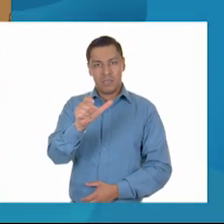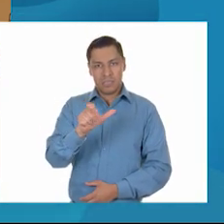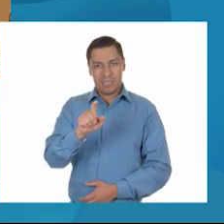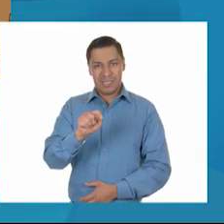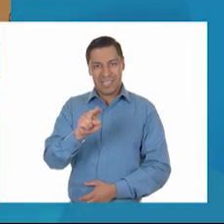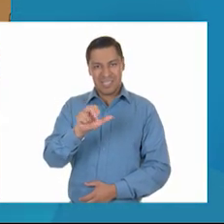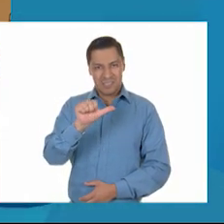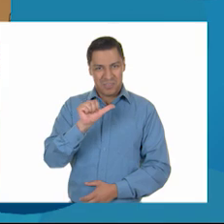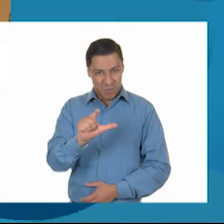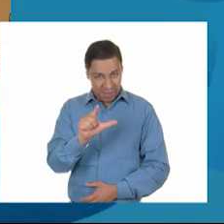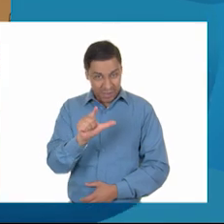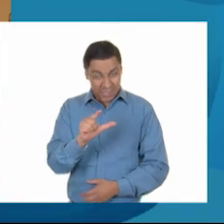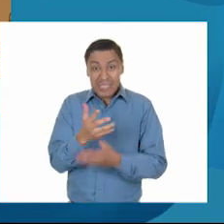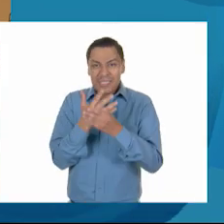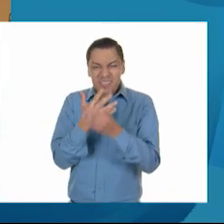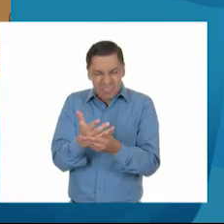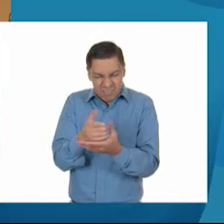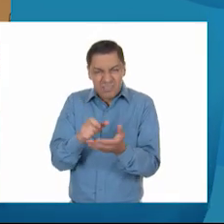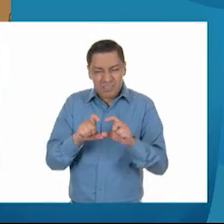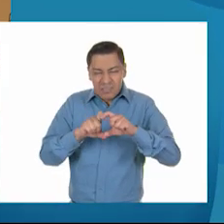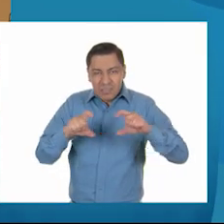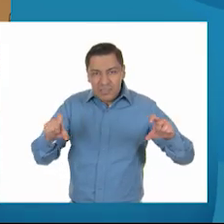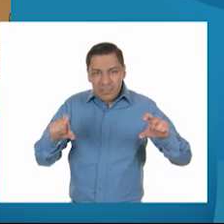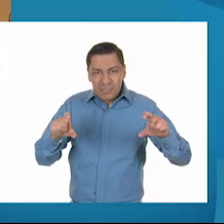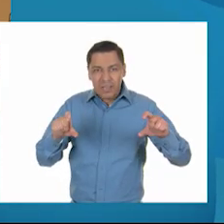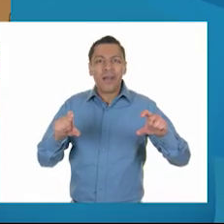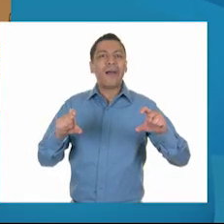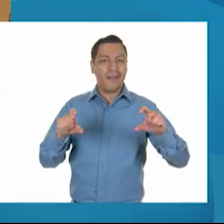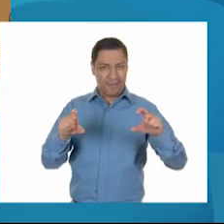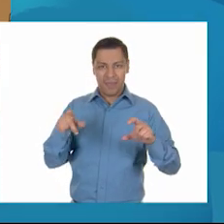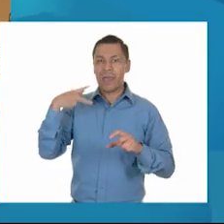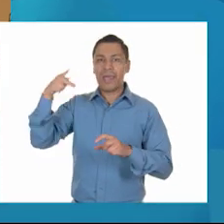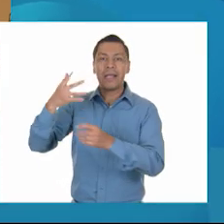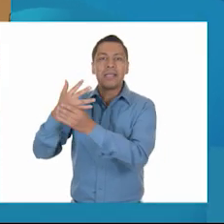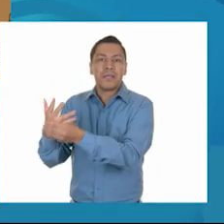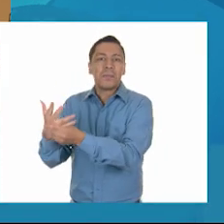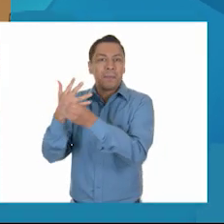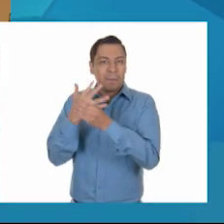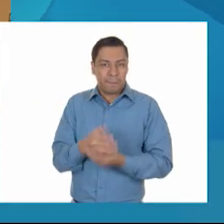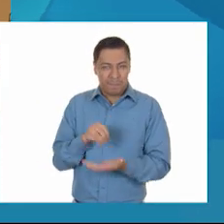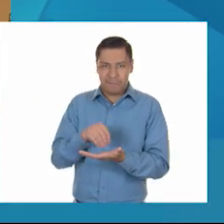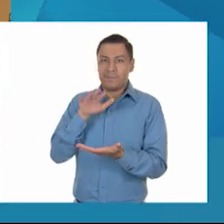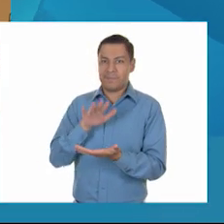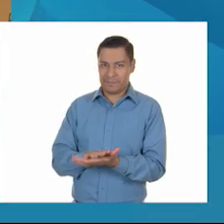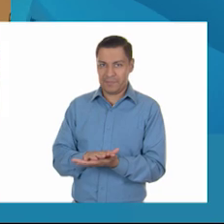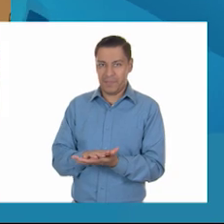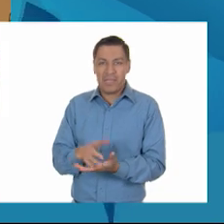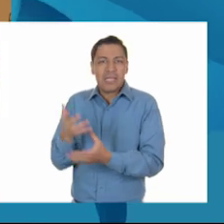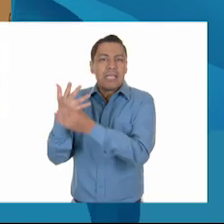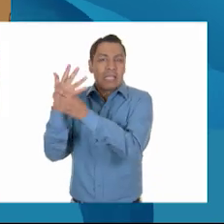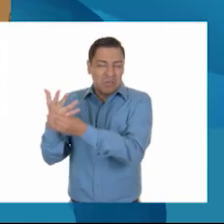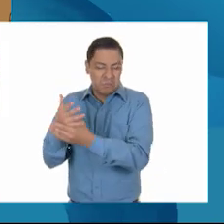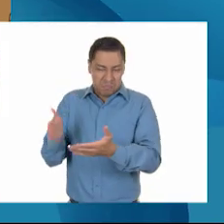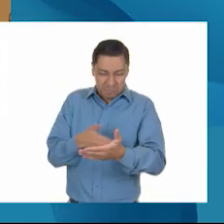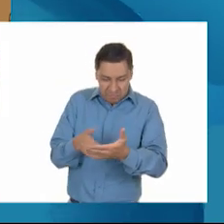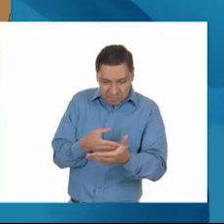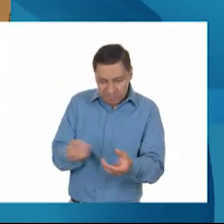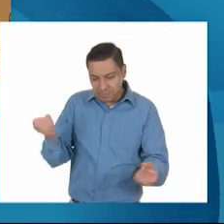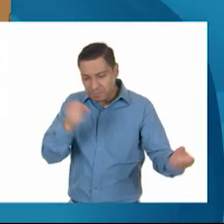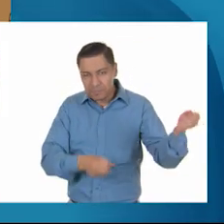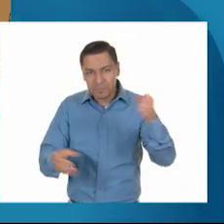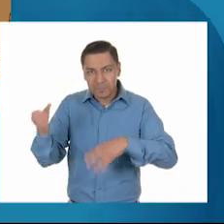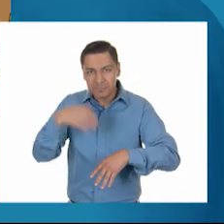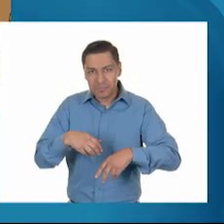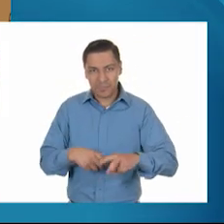En cuanto a las medidas de higiene que se deben tener antes de preparar los alimentos, dijo, abro